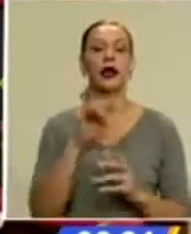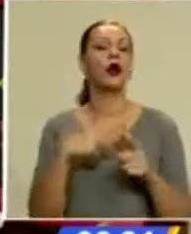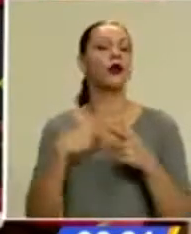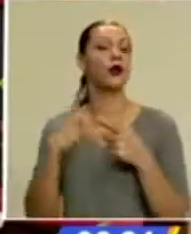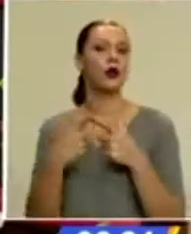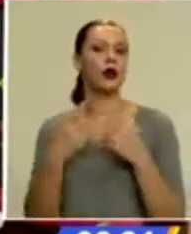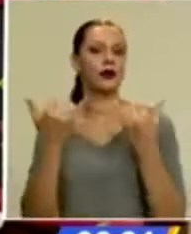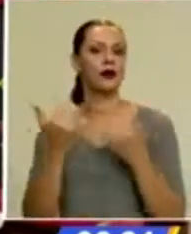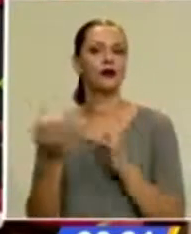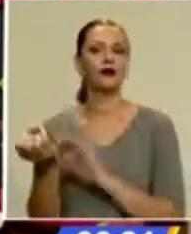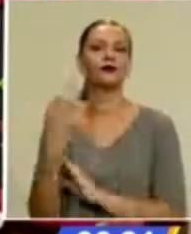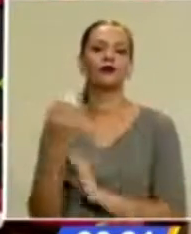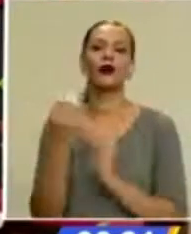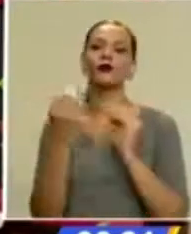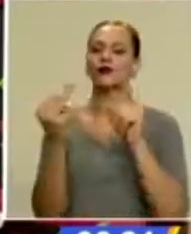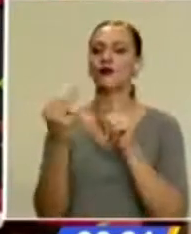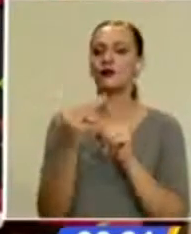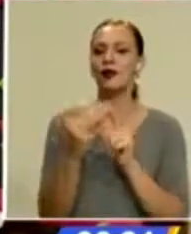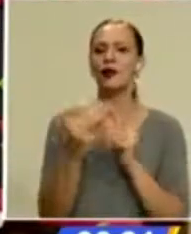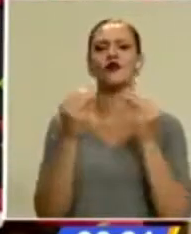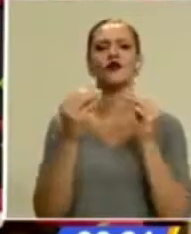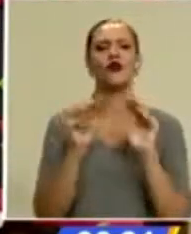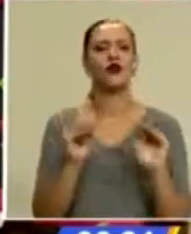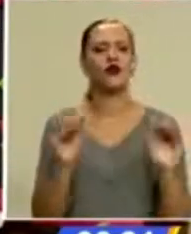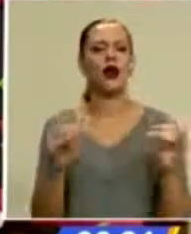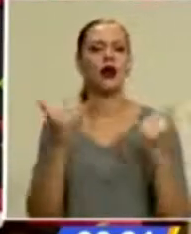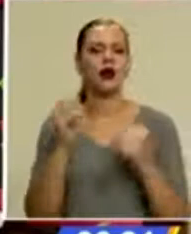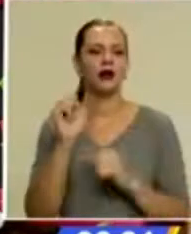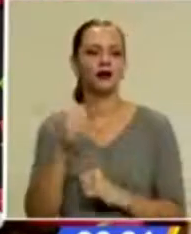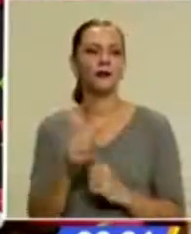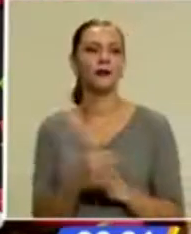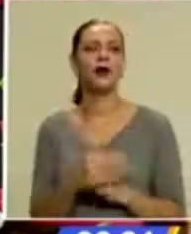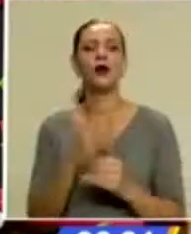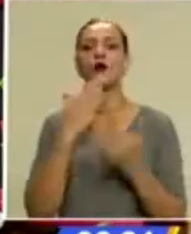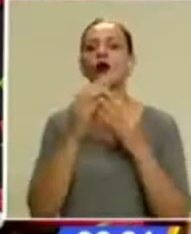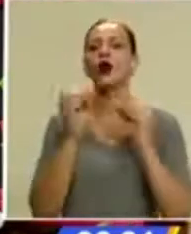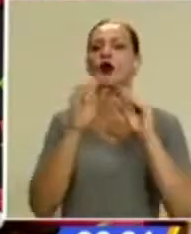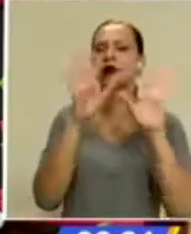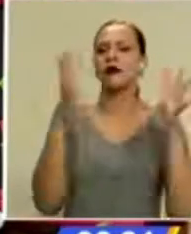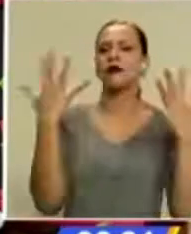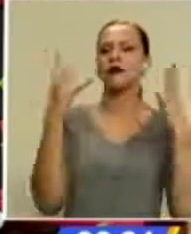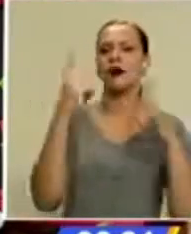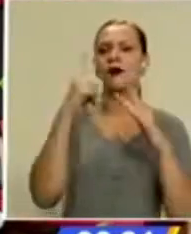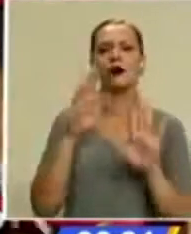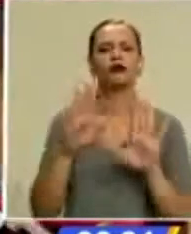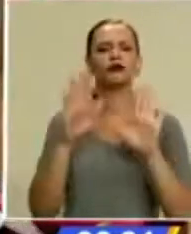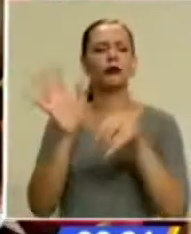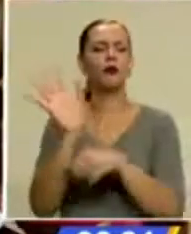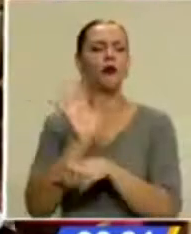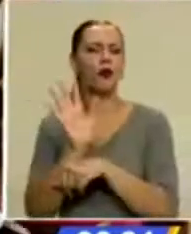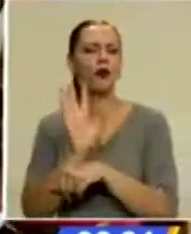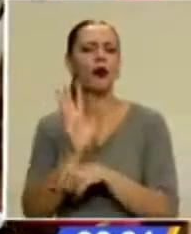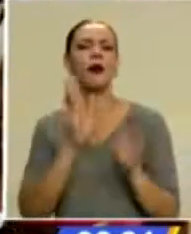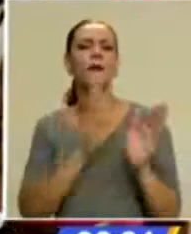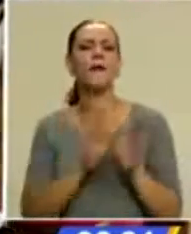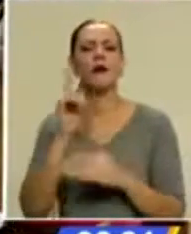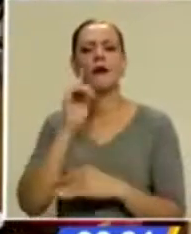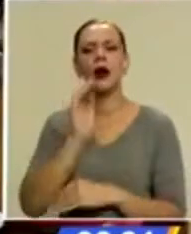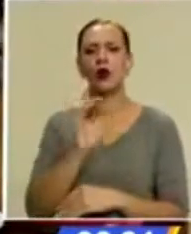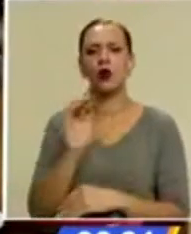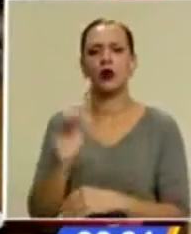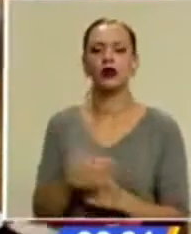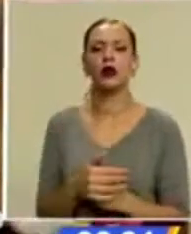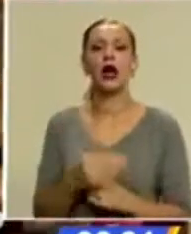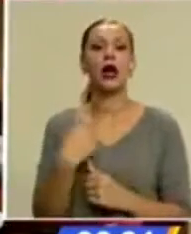entonces están llegando muchos mensajes de muchos chicos. Ya, ahora sí, vean. Buenos días, felicidades por tan excelente programa y plan para los niños.